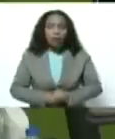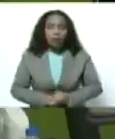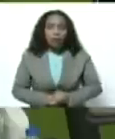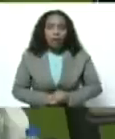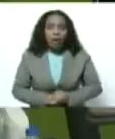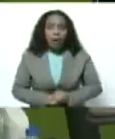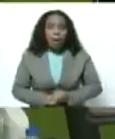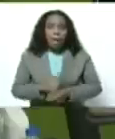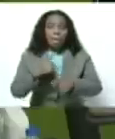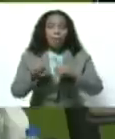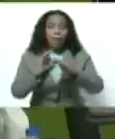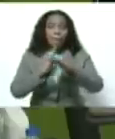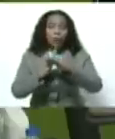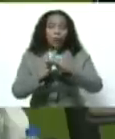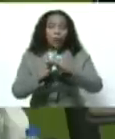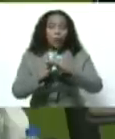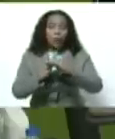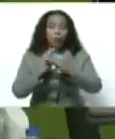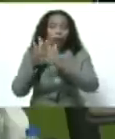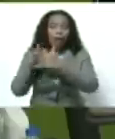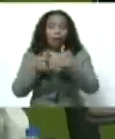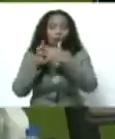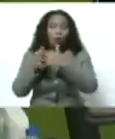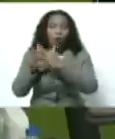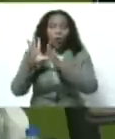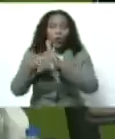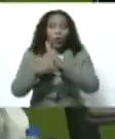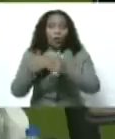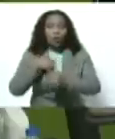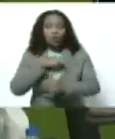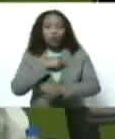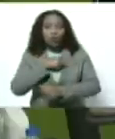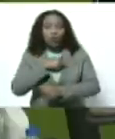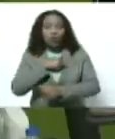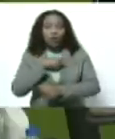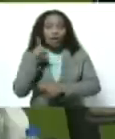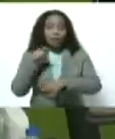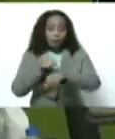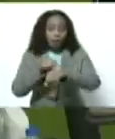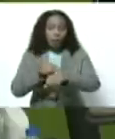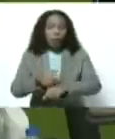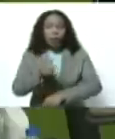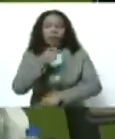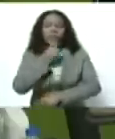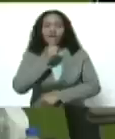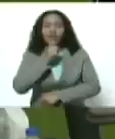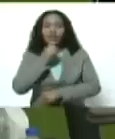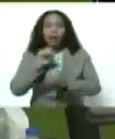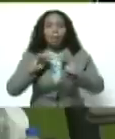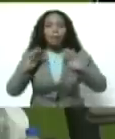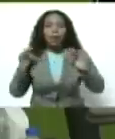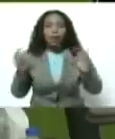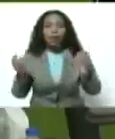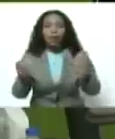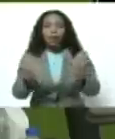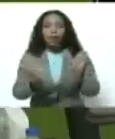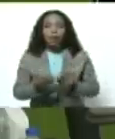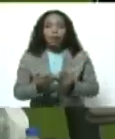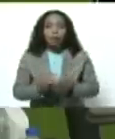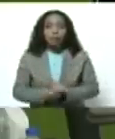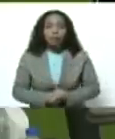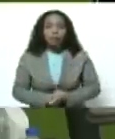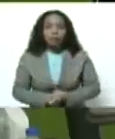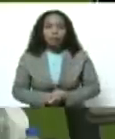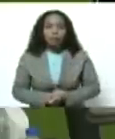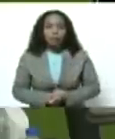pero fue confiscado por la aduana estadounidense durante el momento más difícil de la pandemia. to